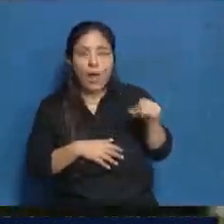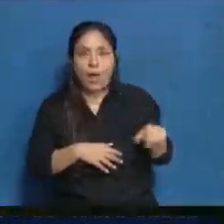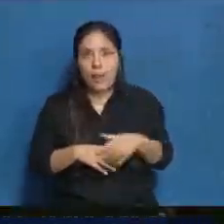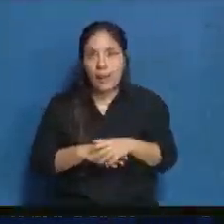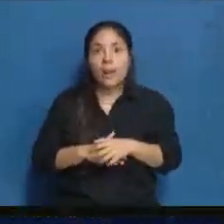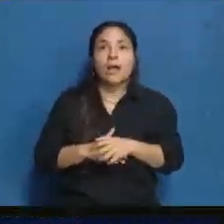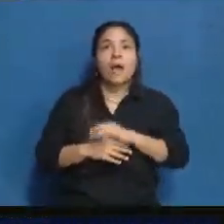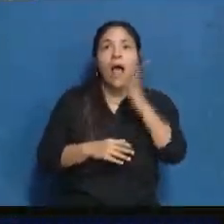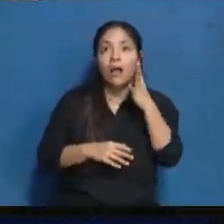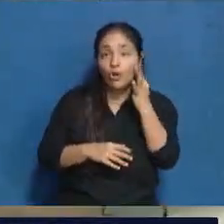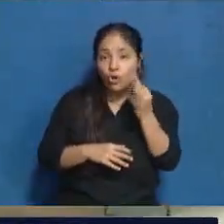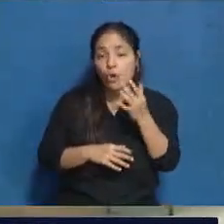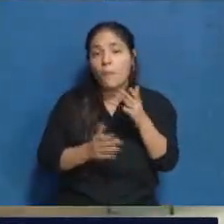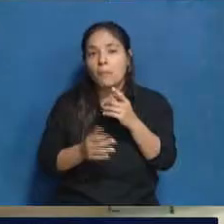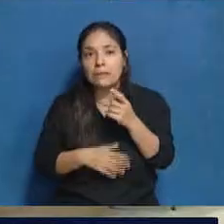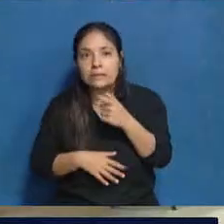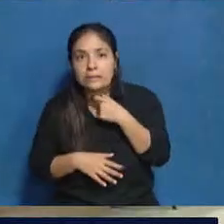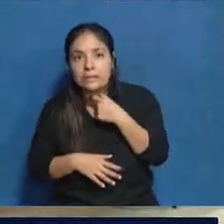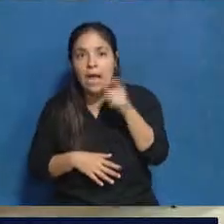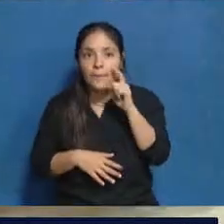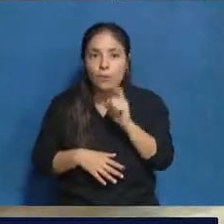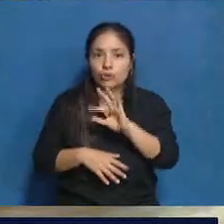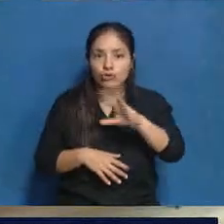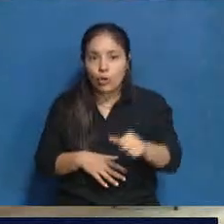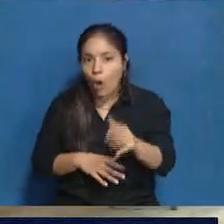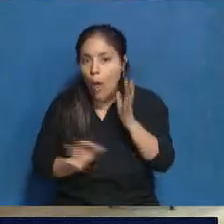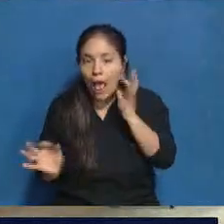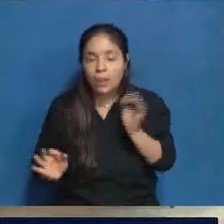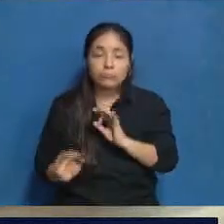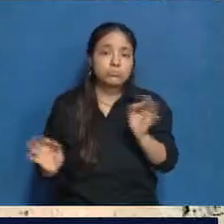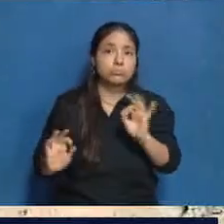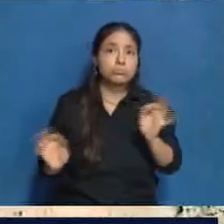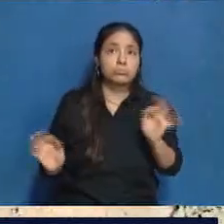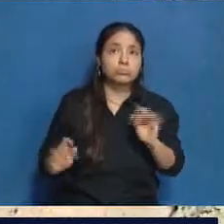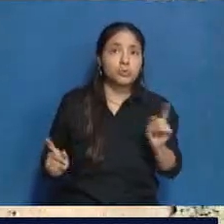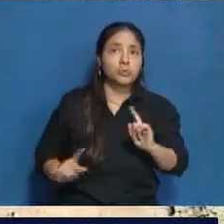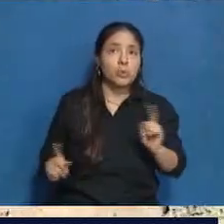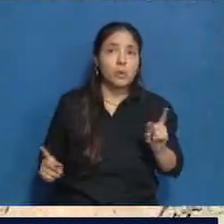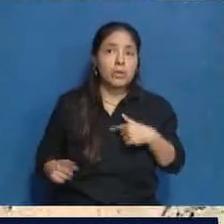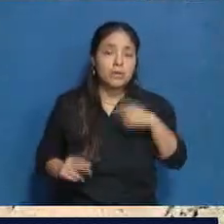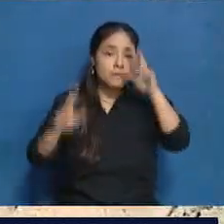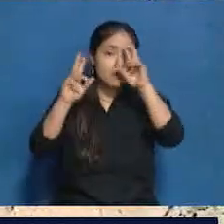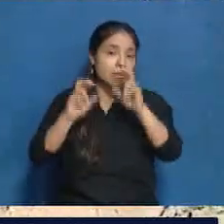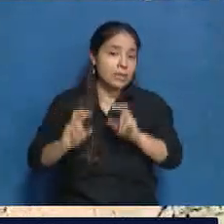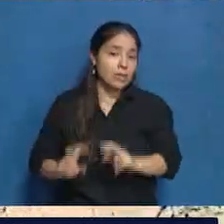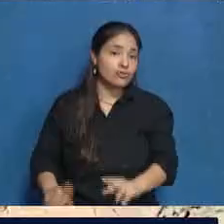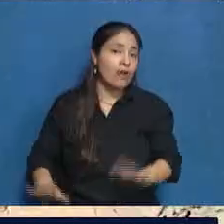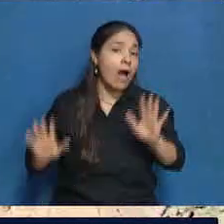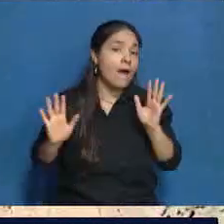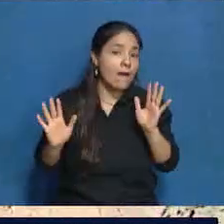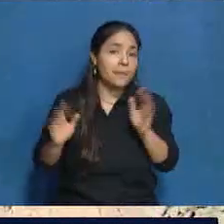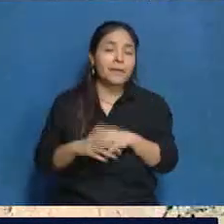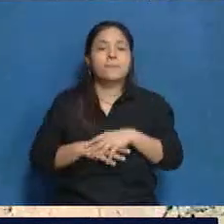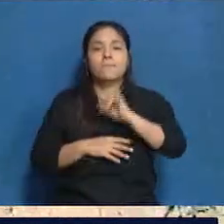una intención de robo, por lo menos, aquí en la quiniela, digamos? No, no, no, no, no, no, no, no. Están atentos a la investigación, a qué es lo que arroja. Para ver